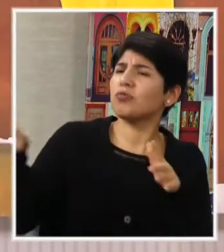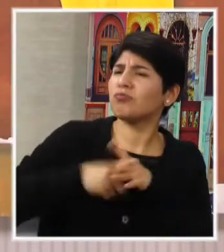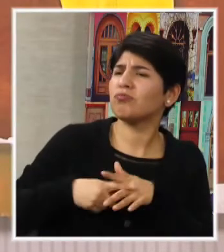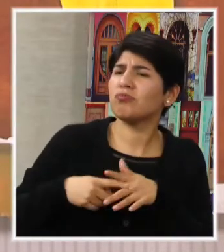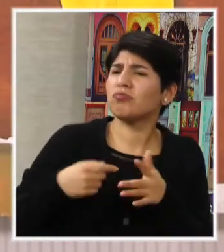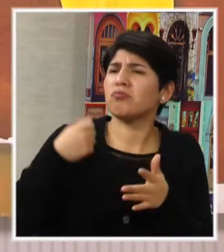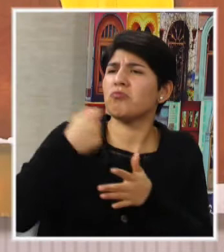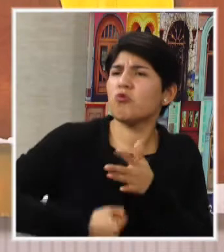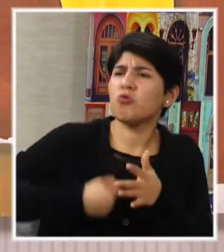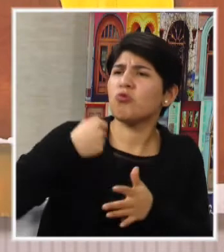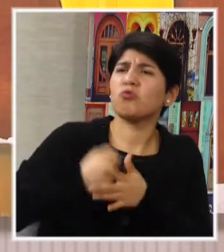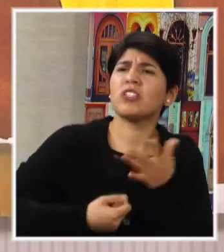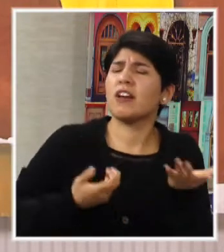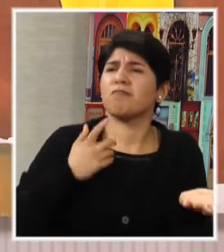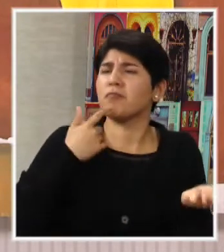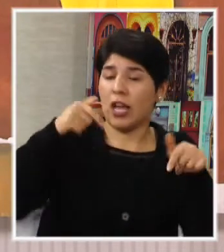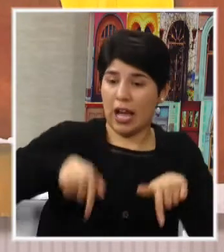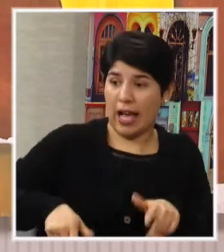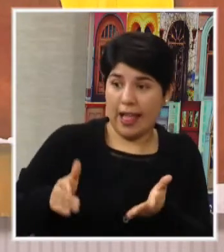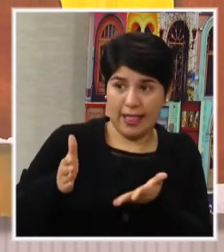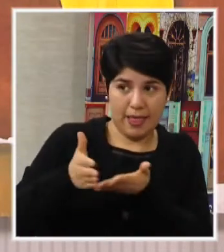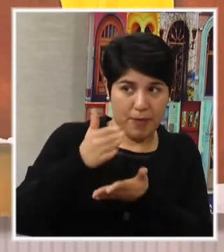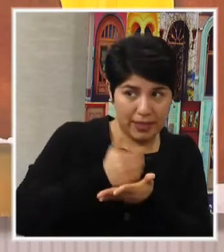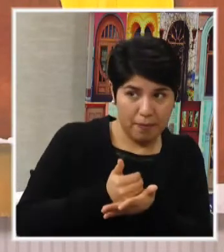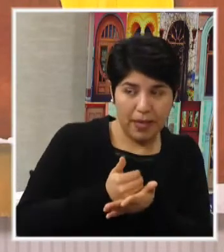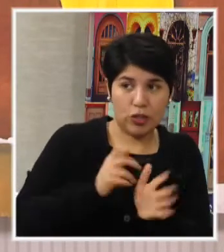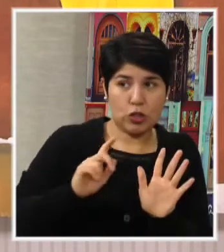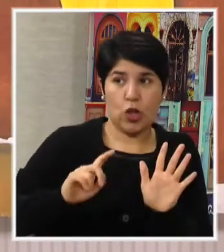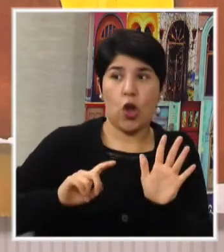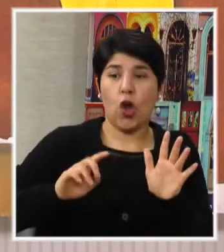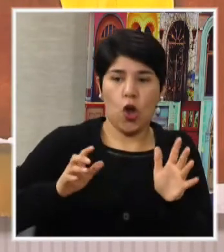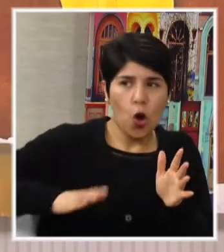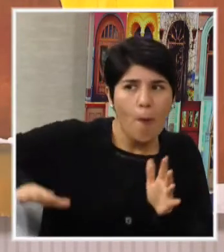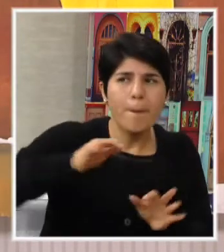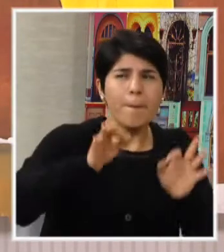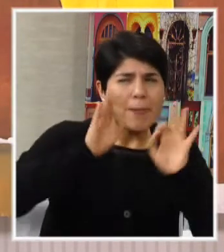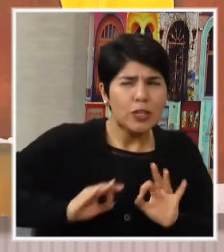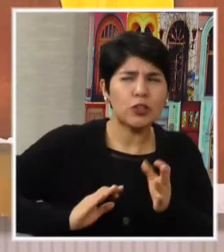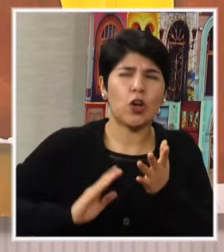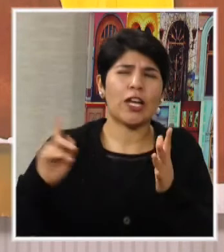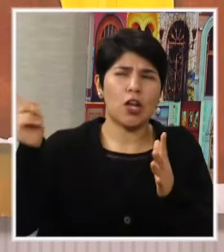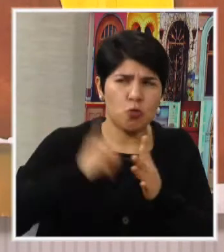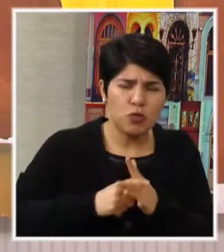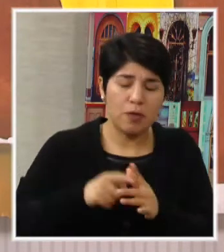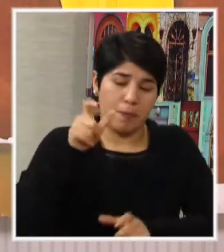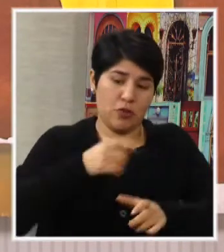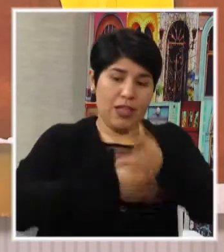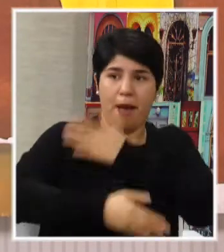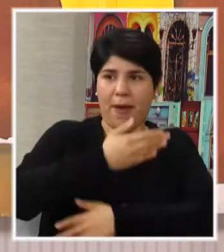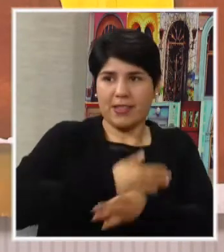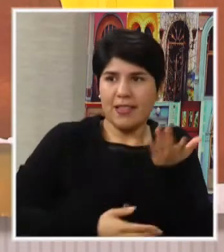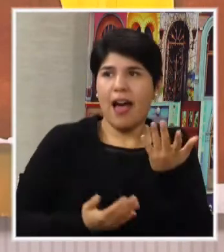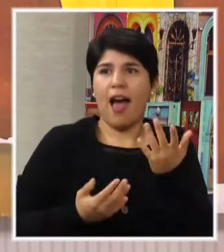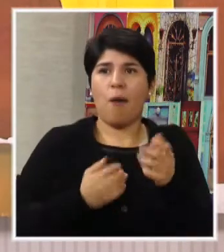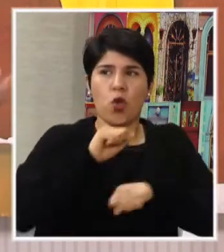esa lucha por lograr un maldonado departamento no capital inclusivo para la persona que tiene discapacidad física y para también